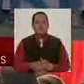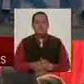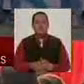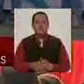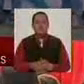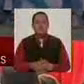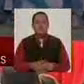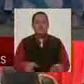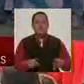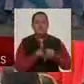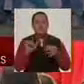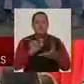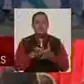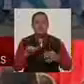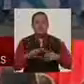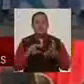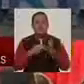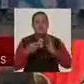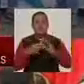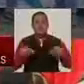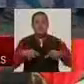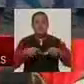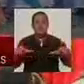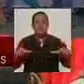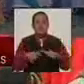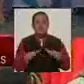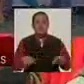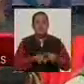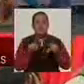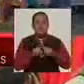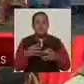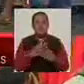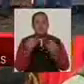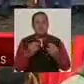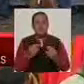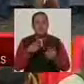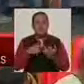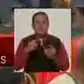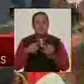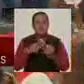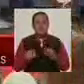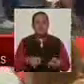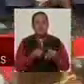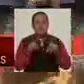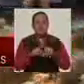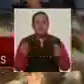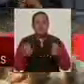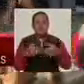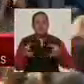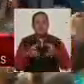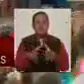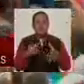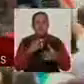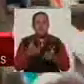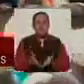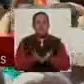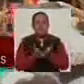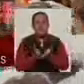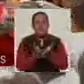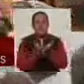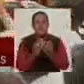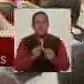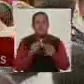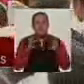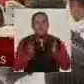que por tratarse de una zona accidentada tienen en muchos casos, a través de embarcaciones fluviales, poder